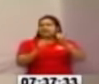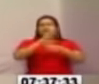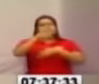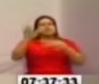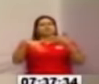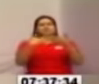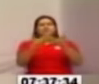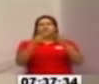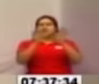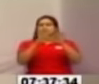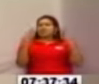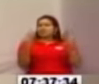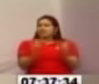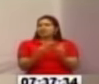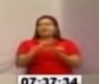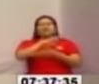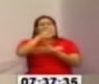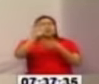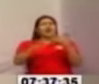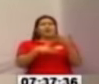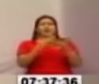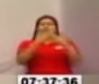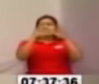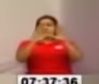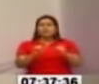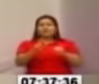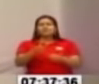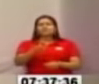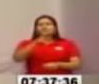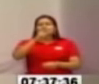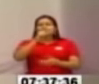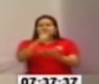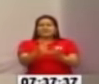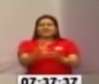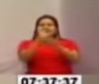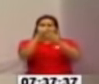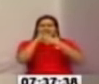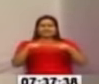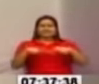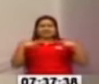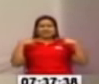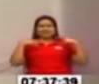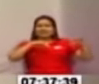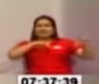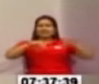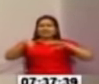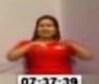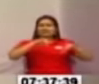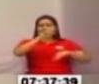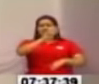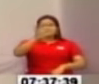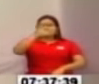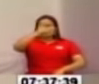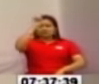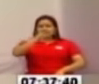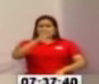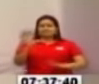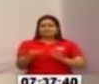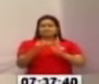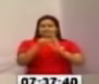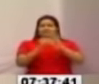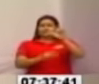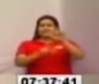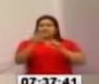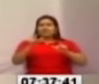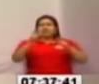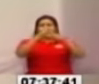es decir, deslactosada, semidescremada. Nuestro producto Vita Activa, que tiene 25% más de proteína para aquellas personas que